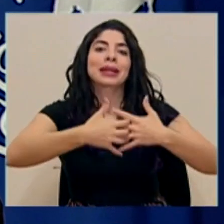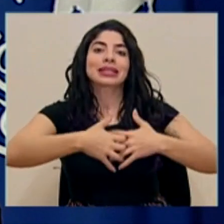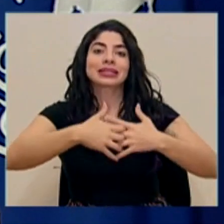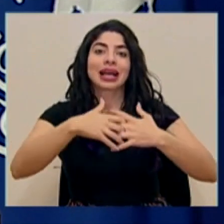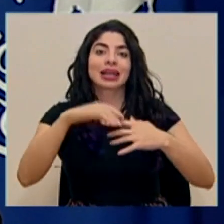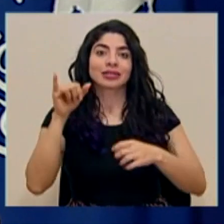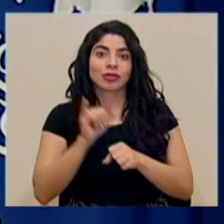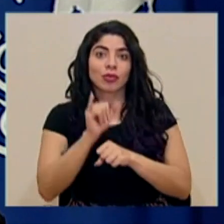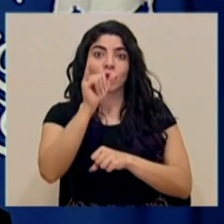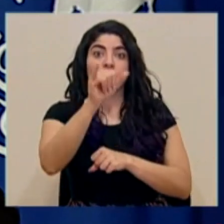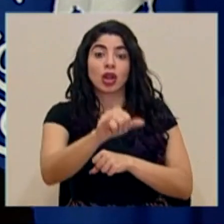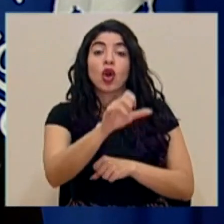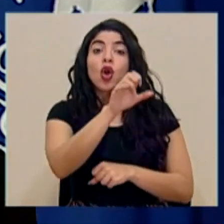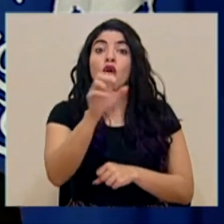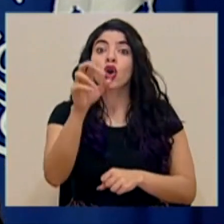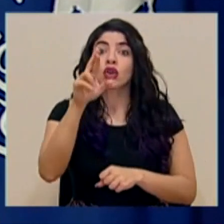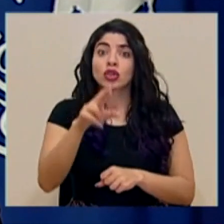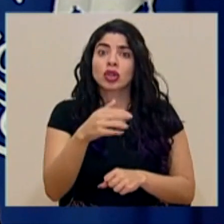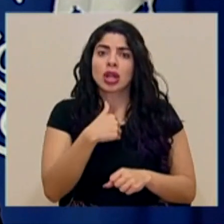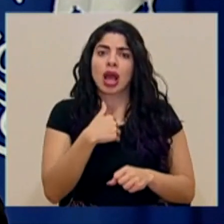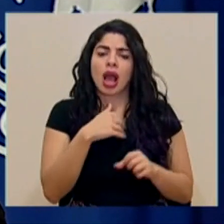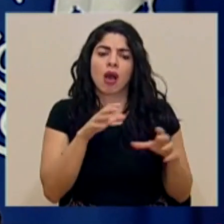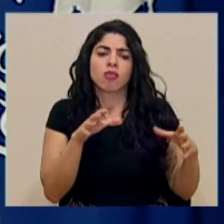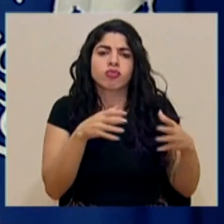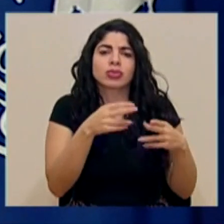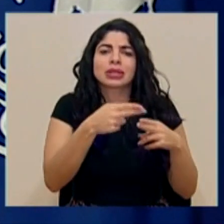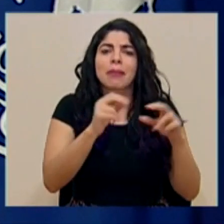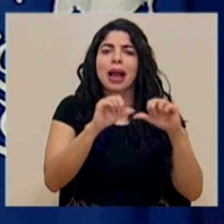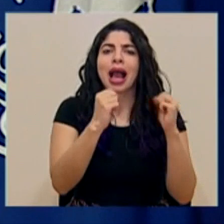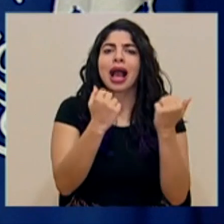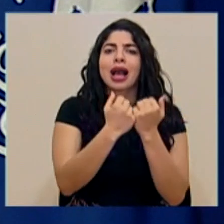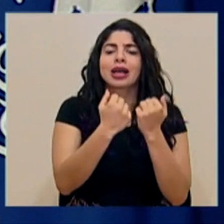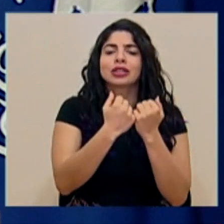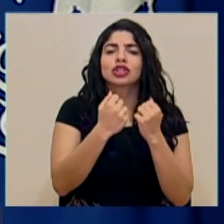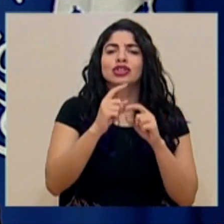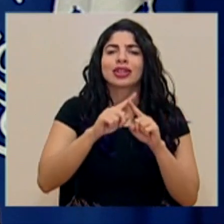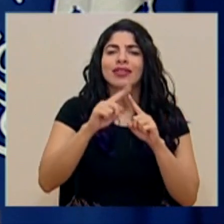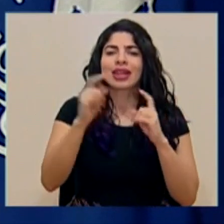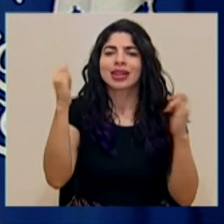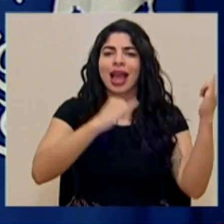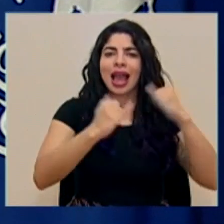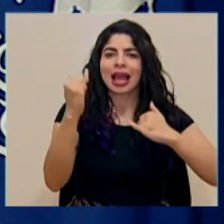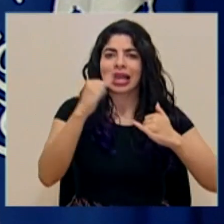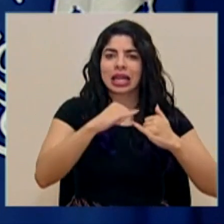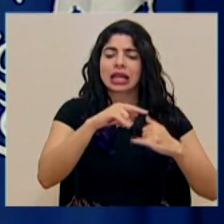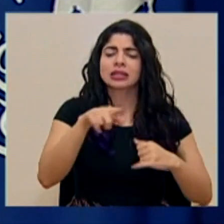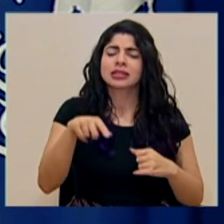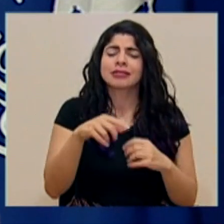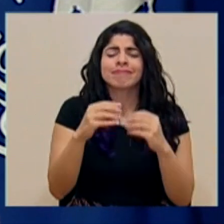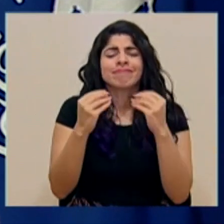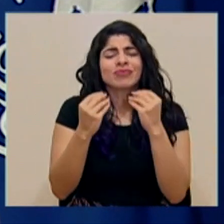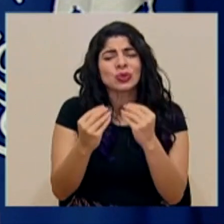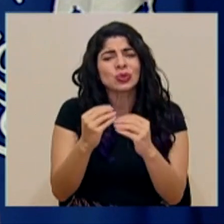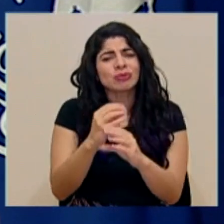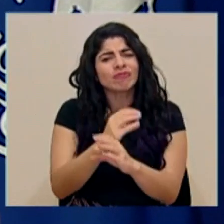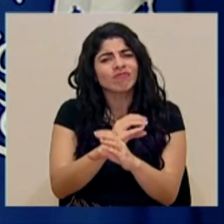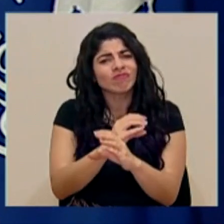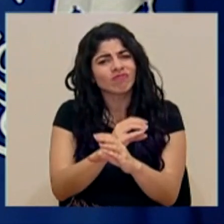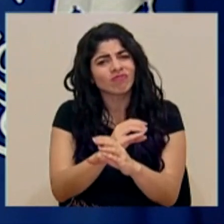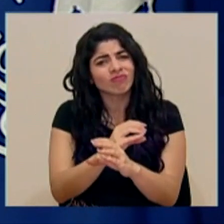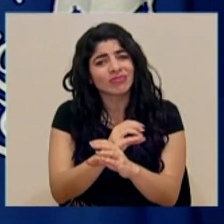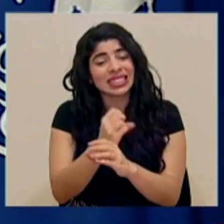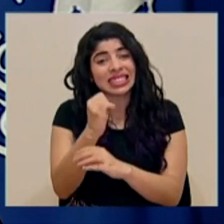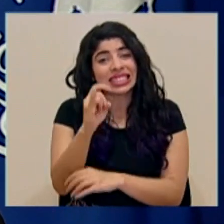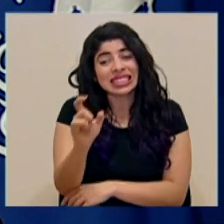aviación que en Costa Rica están agremiadas en la Asociación de Líneas Aéreas, para ser muy cuidadosos. Quien